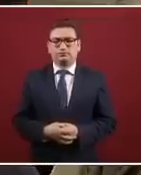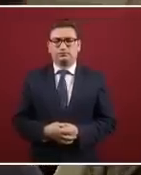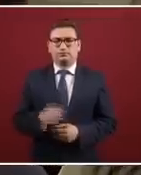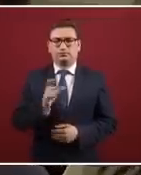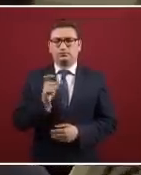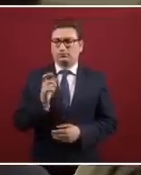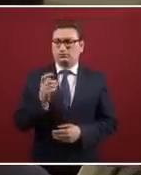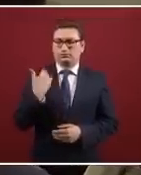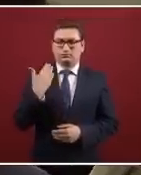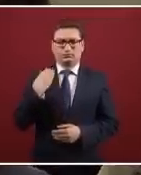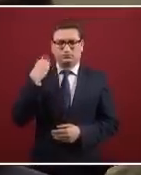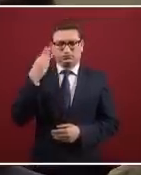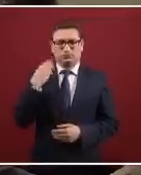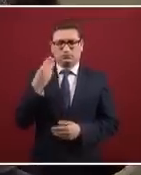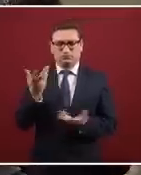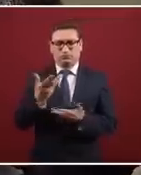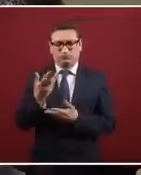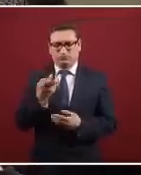marzo,